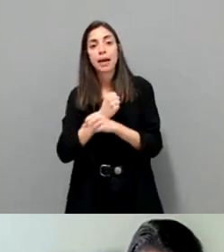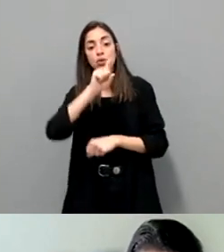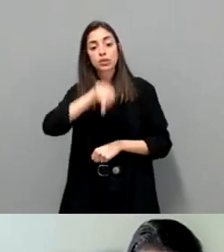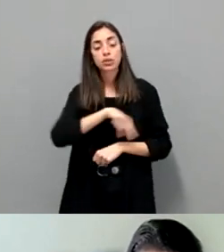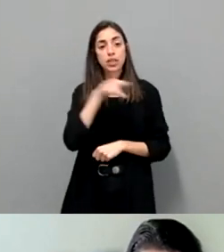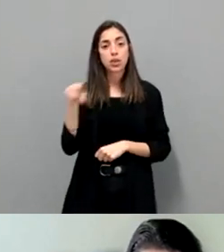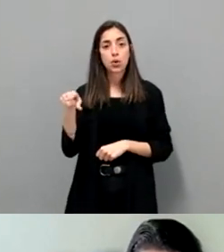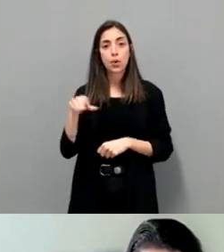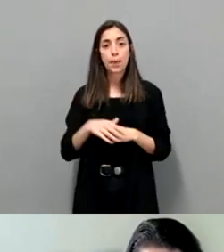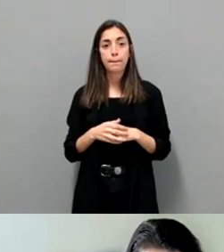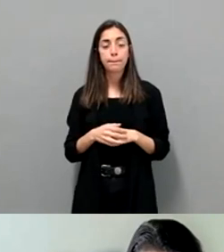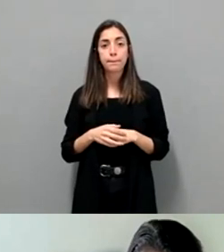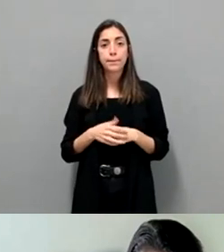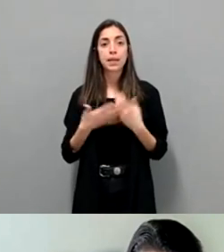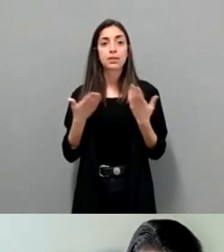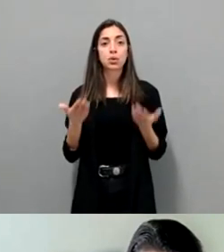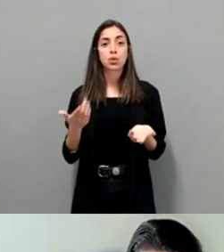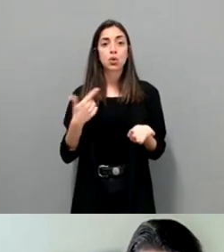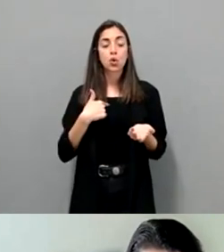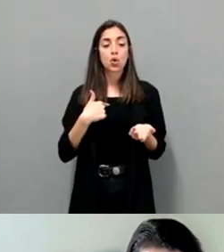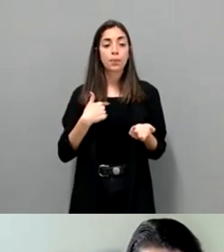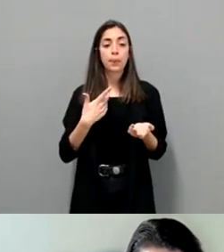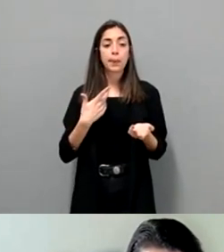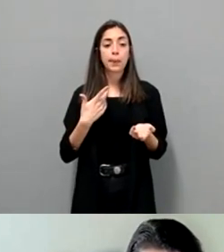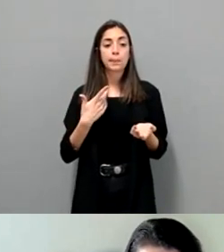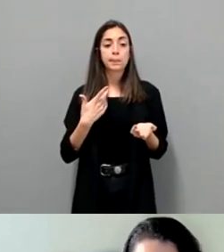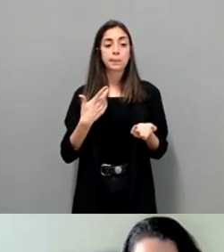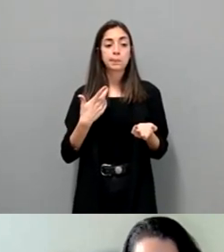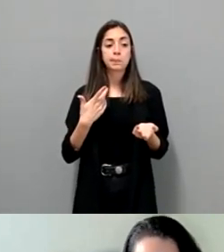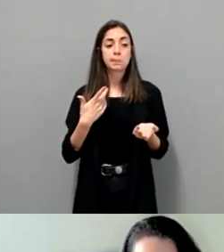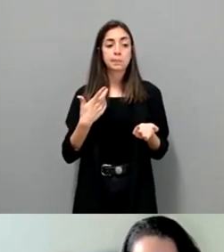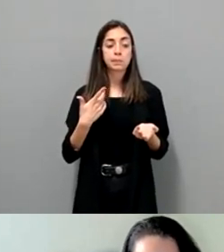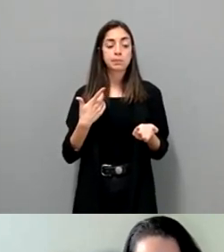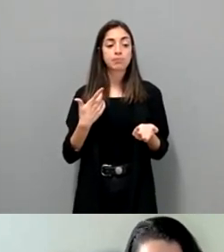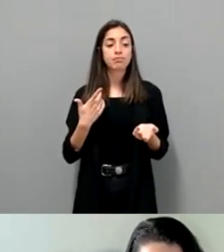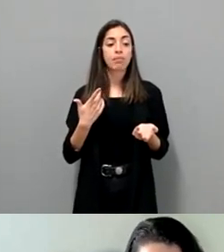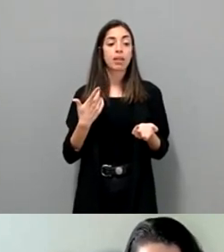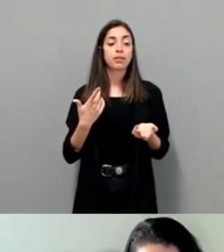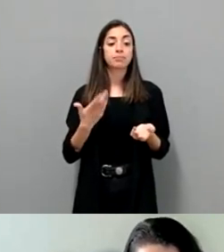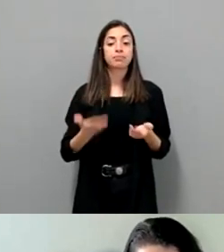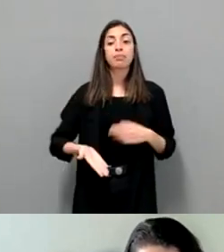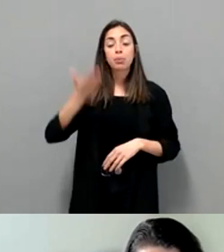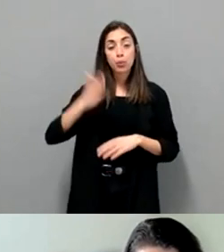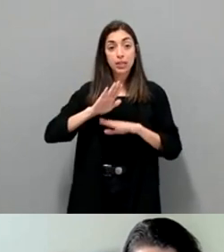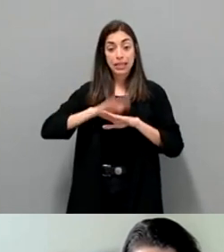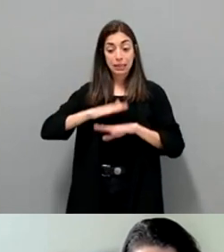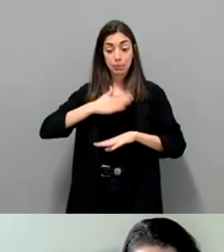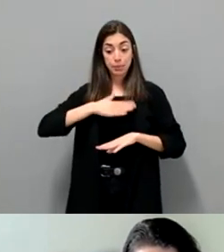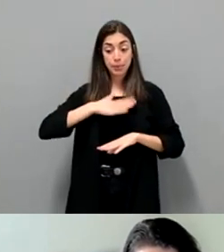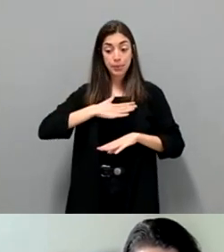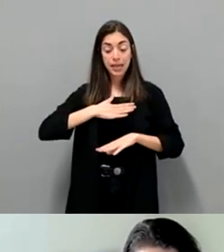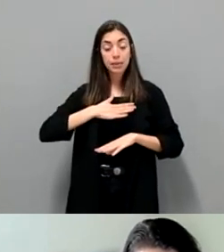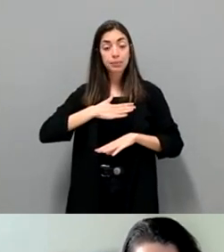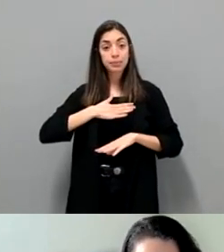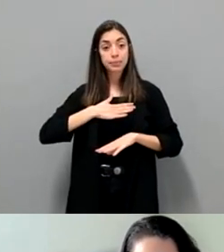yo tengo muchísimas facilidades, entonces es importante para mí que haga